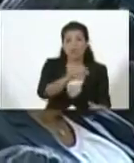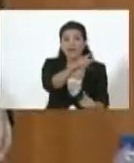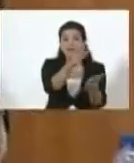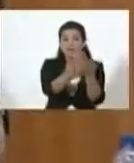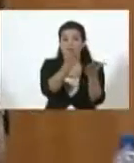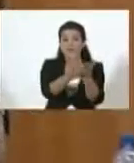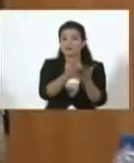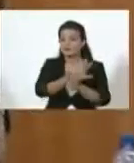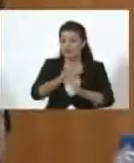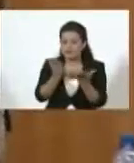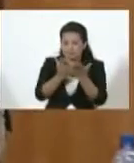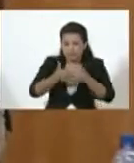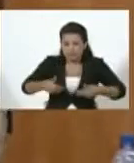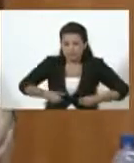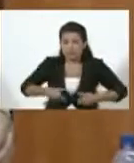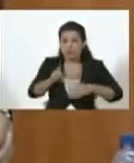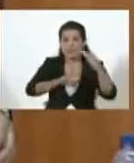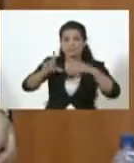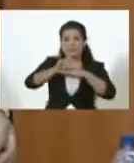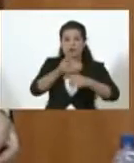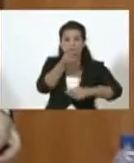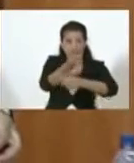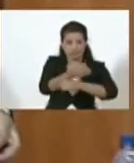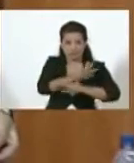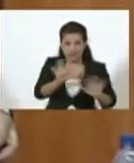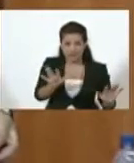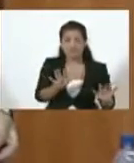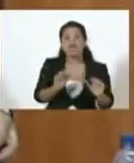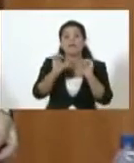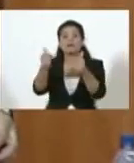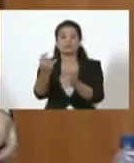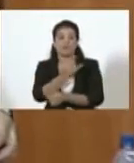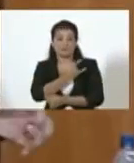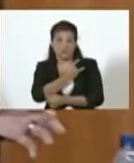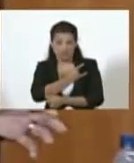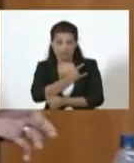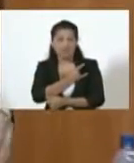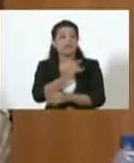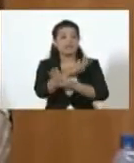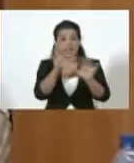el bachillerato, ahora estoy estudiando una carrera, conseguí trabajo estable,